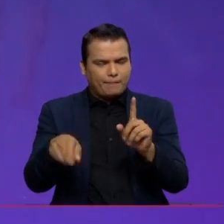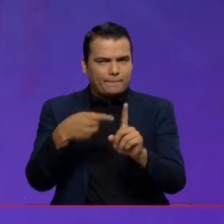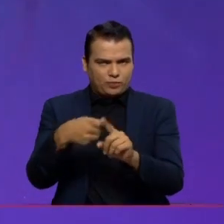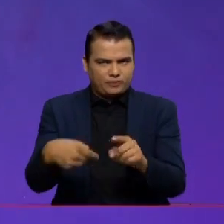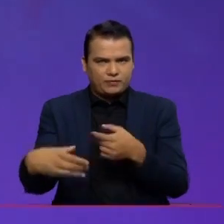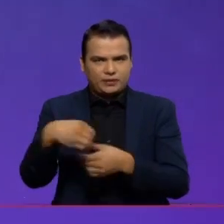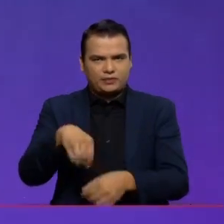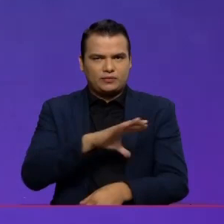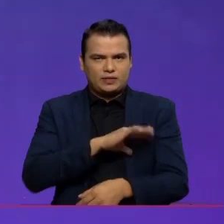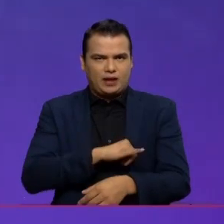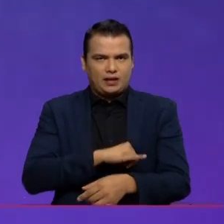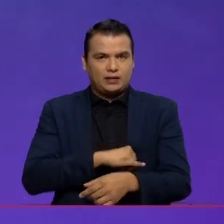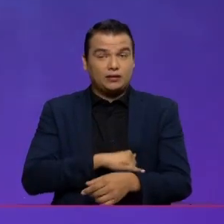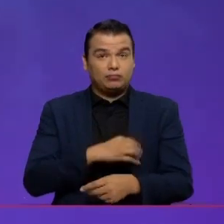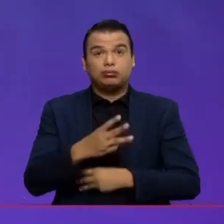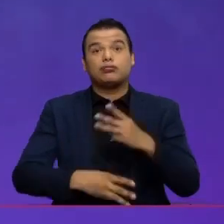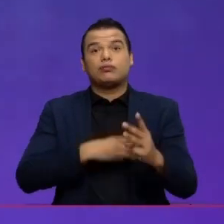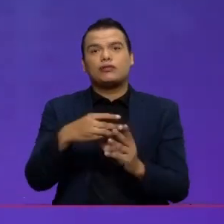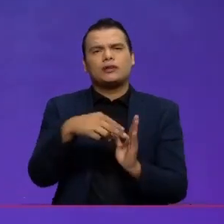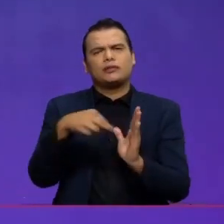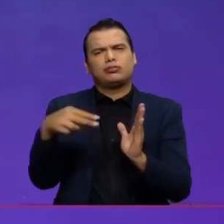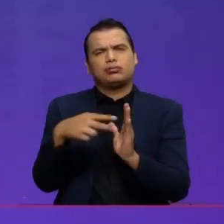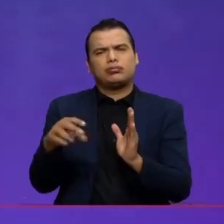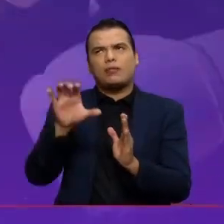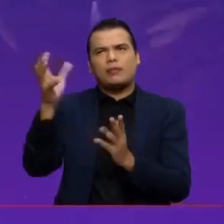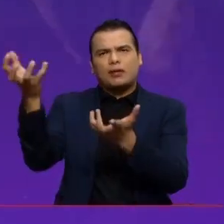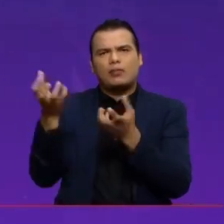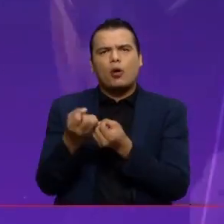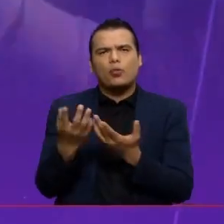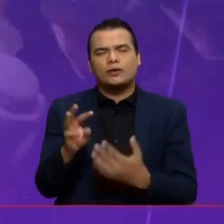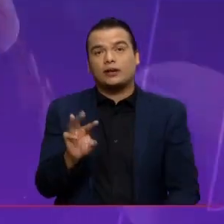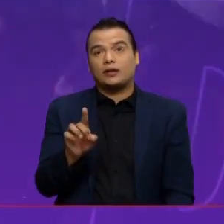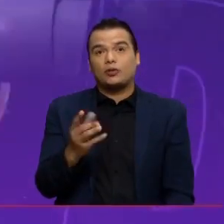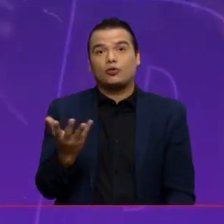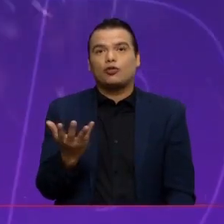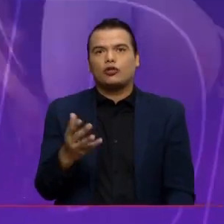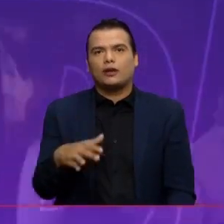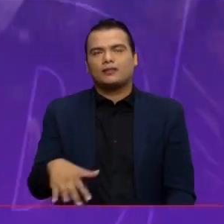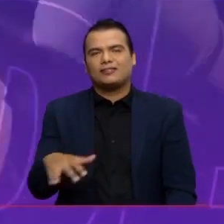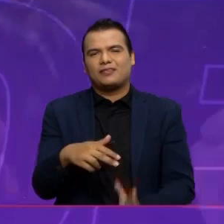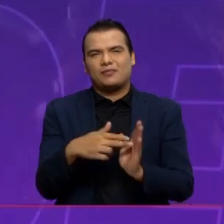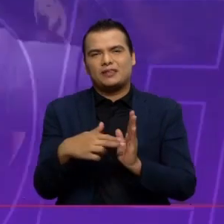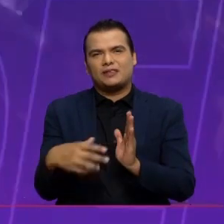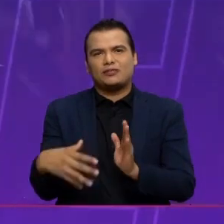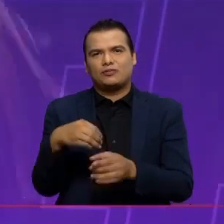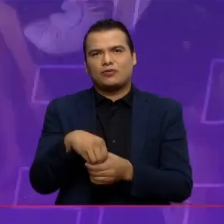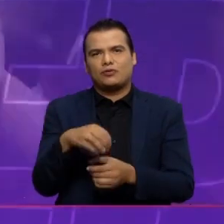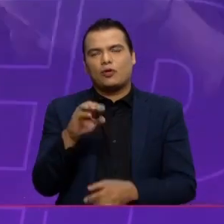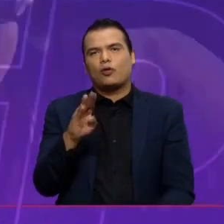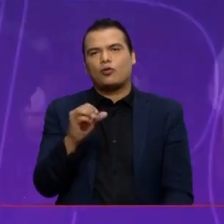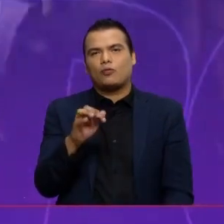se está desarrollando con 31 países en Cali, en la Hernando Botero Ovirne, el Campeonato Mundial de Natación